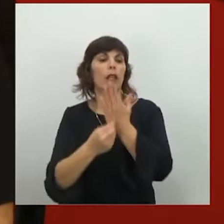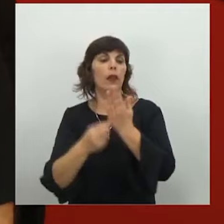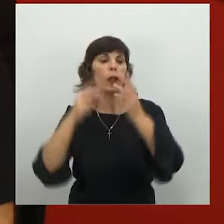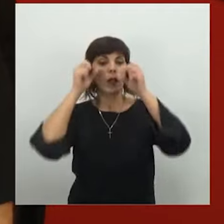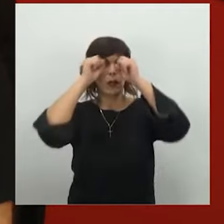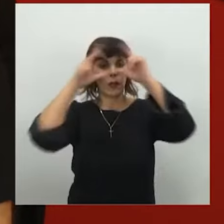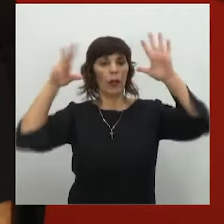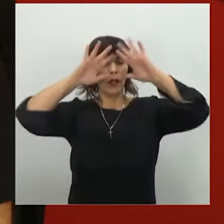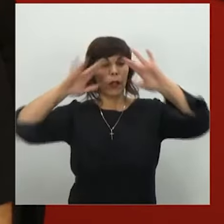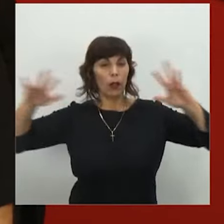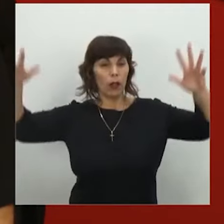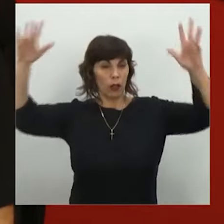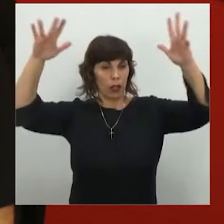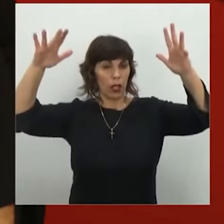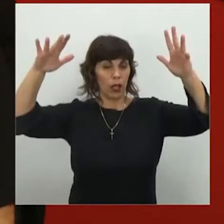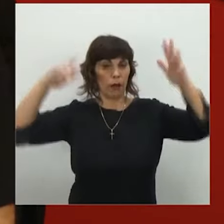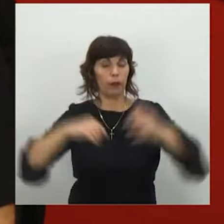sobre el tercer templo,